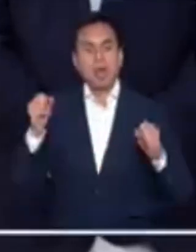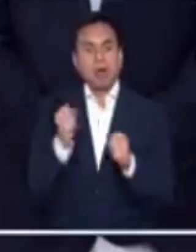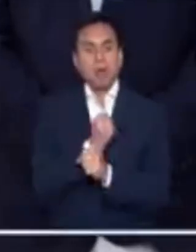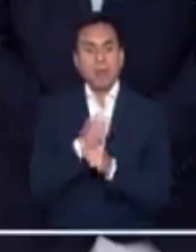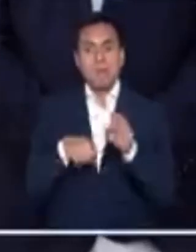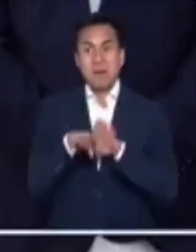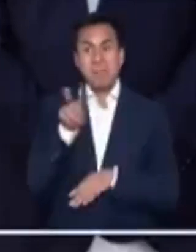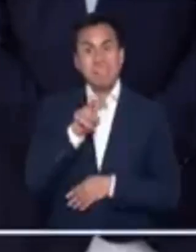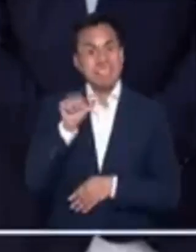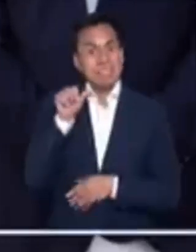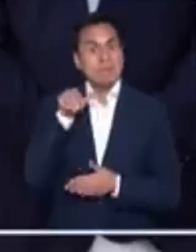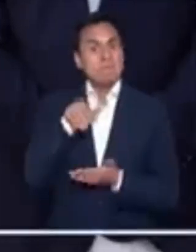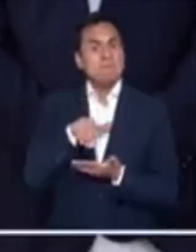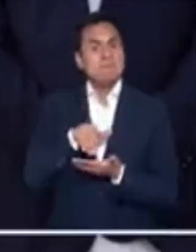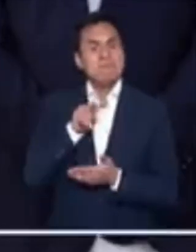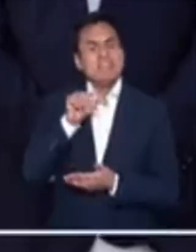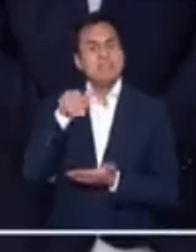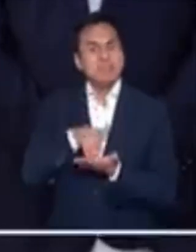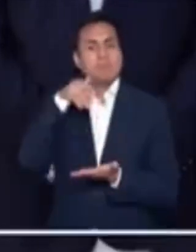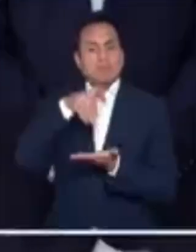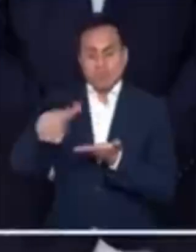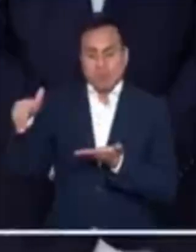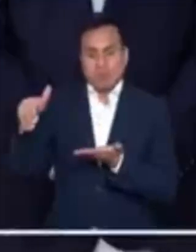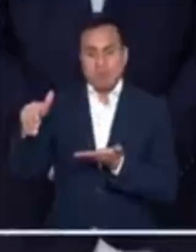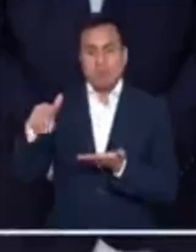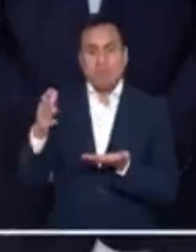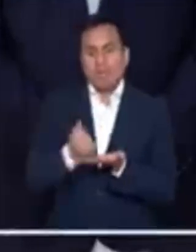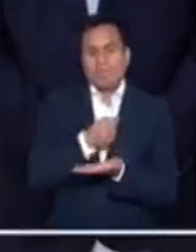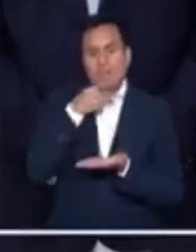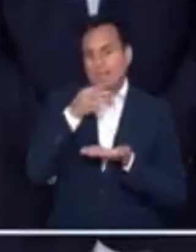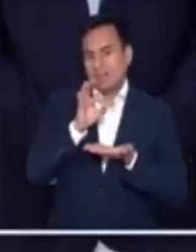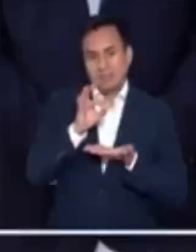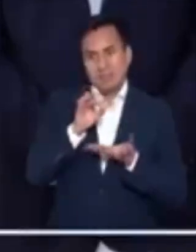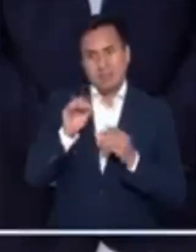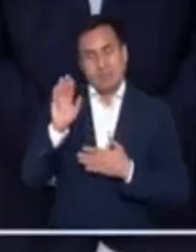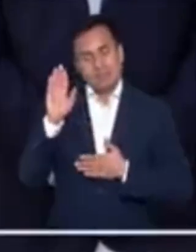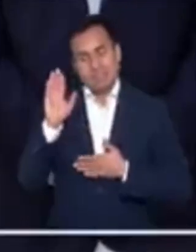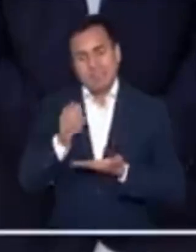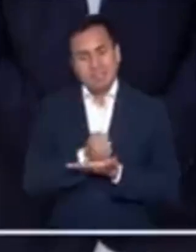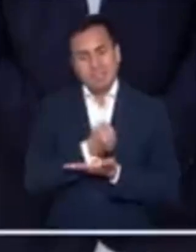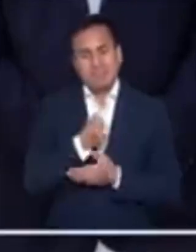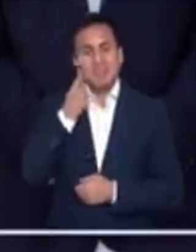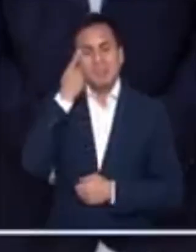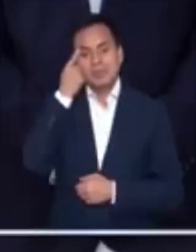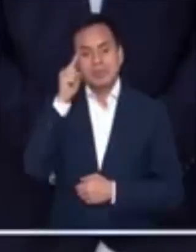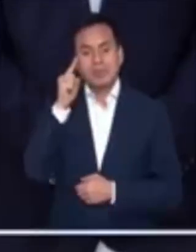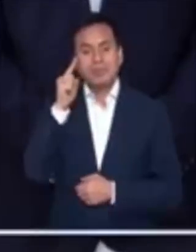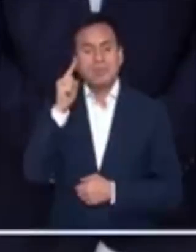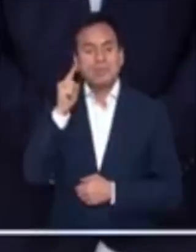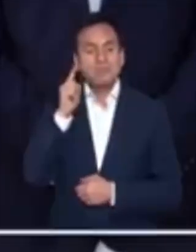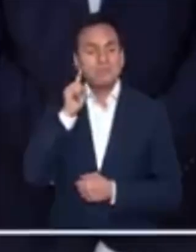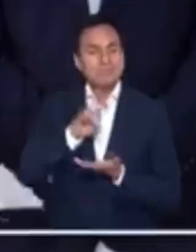de más de 26.000 millones de pesos. No alcanzó para el café, que estaba prometido, pero lo quedamos